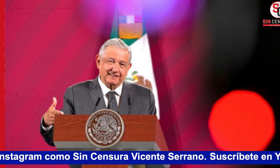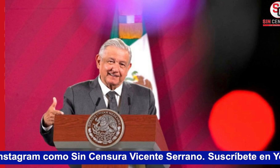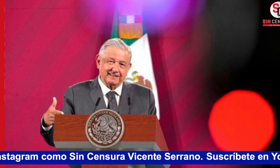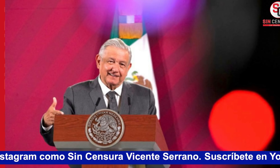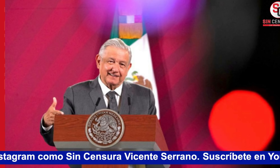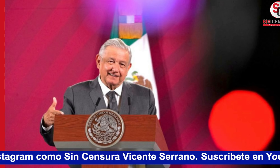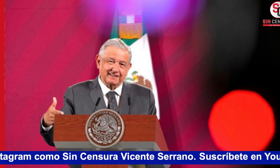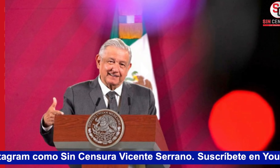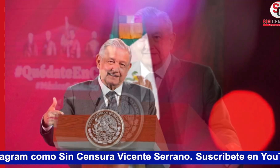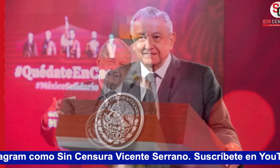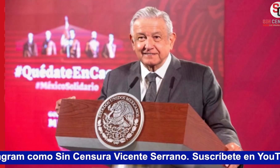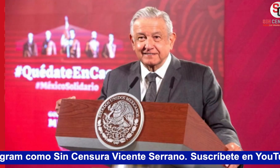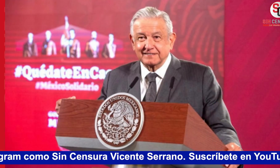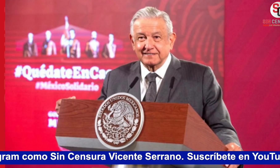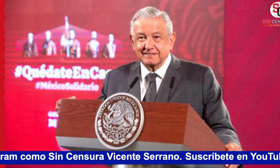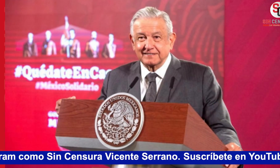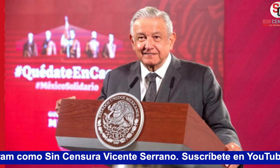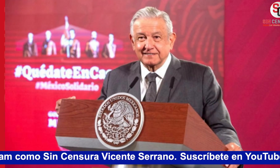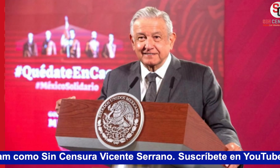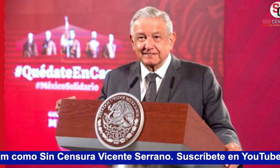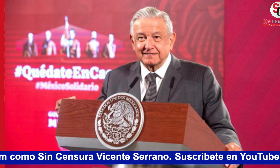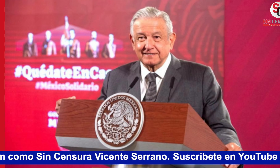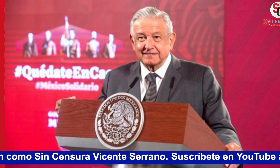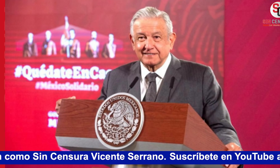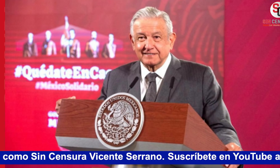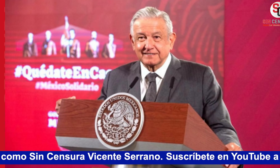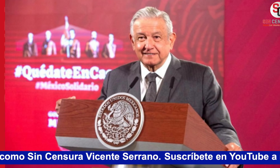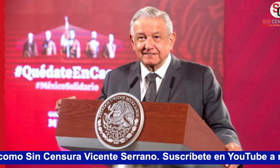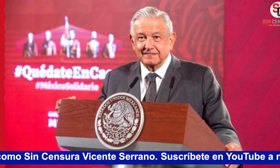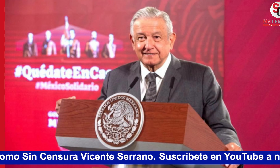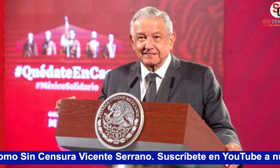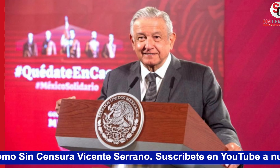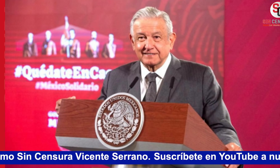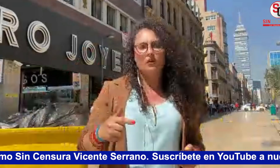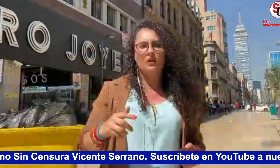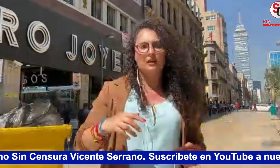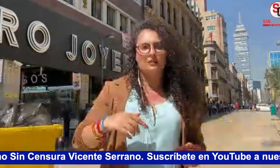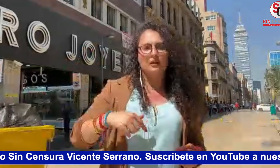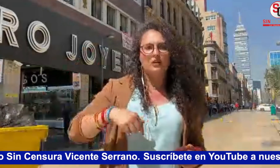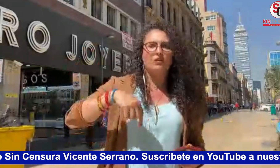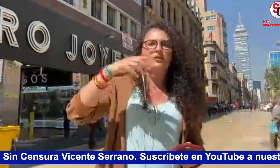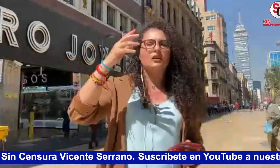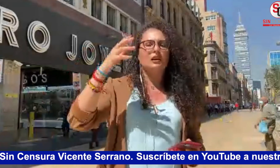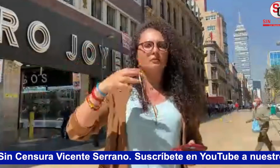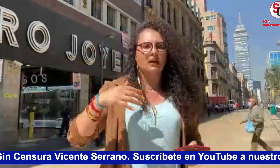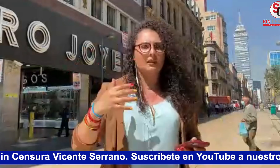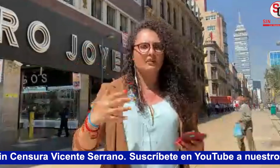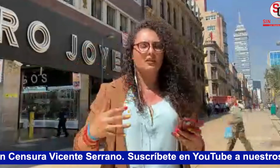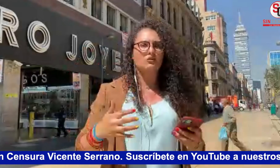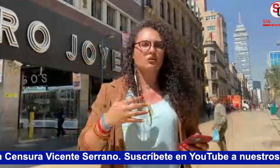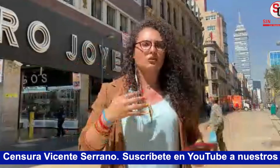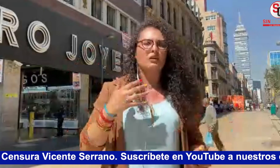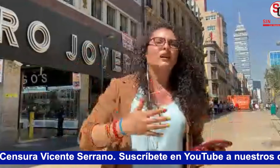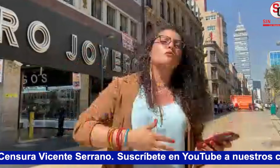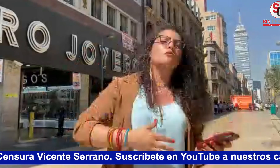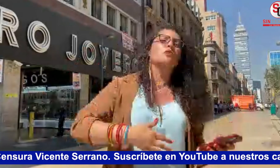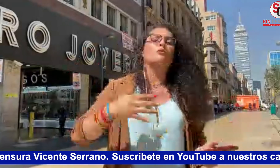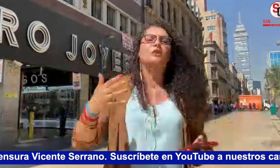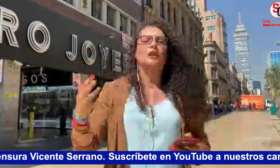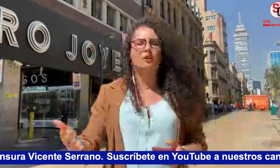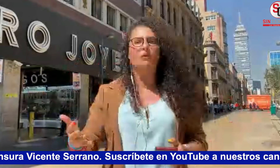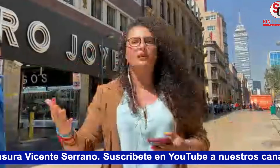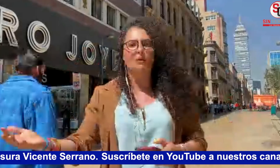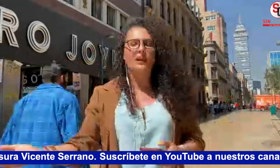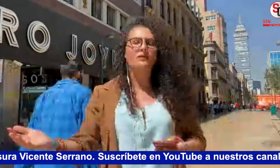Trump se nos intentó aplicar aranceles para bloquear la entrada desde Guatemala. Hoy por hoy está todo este dilema de si nosotros le cerramos